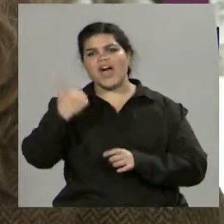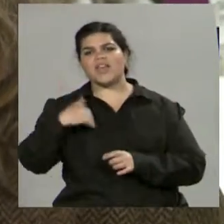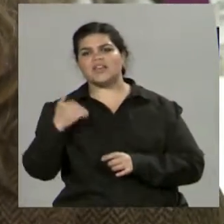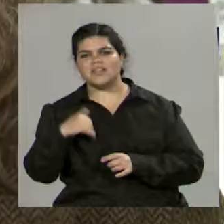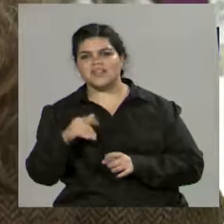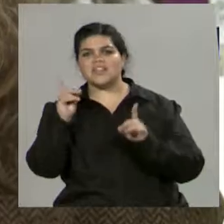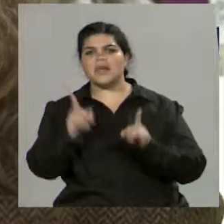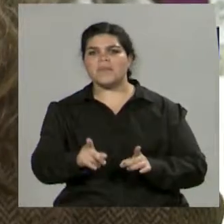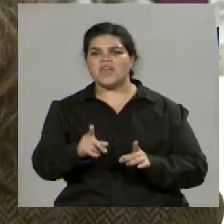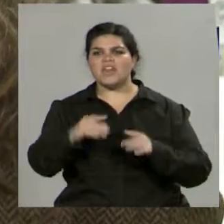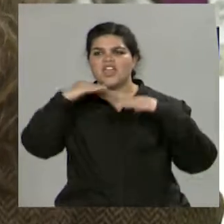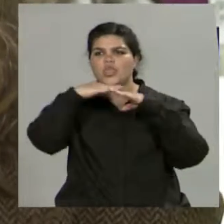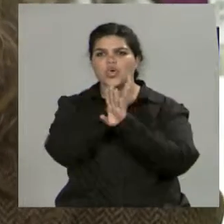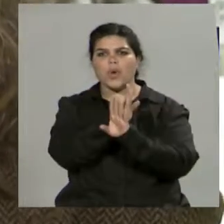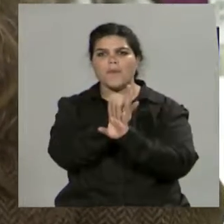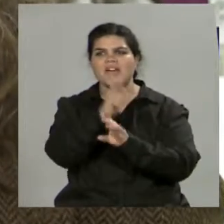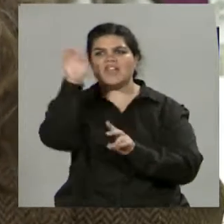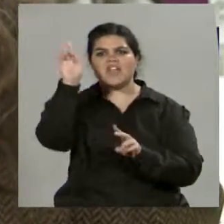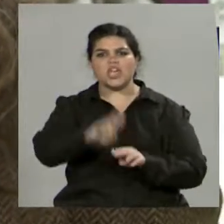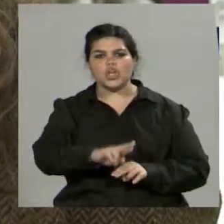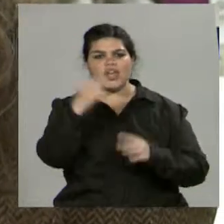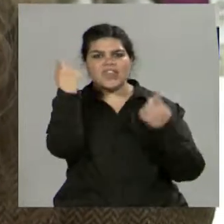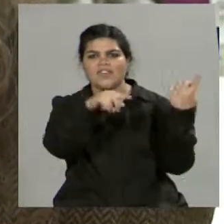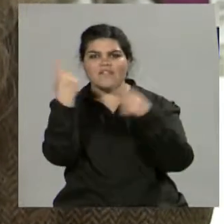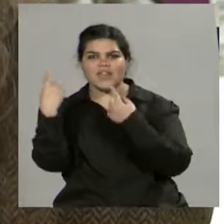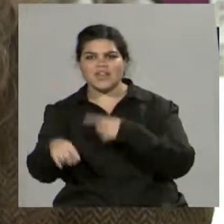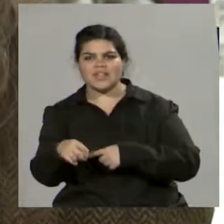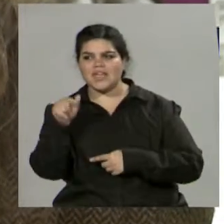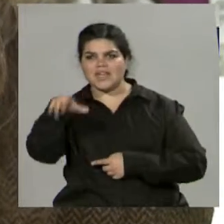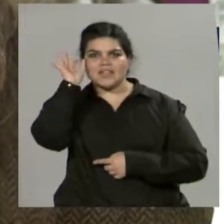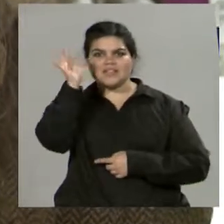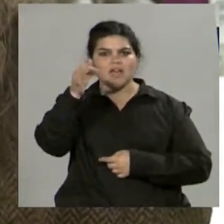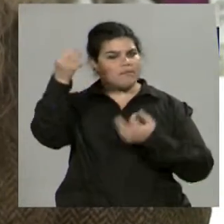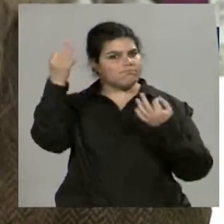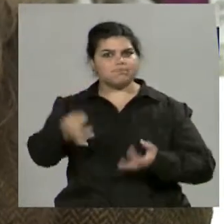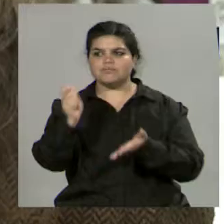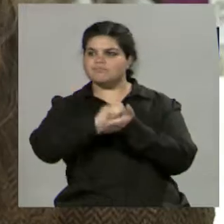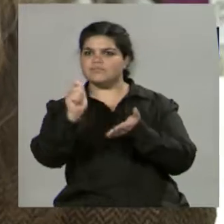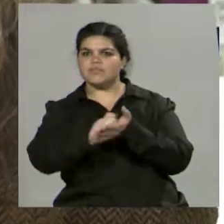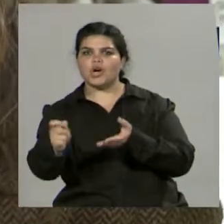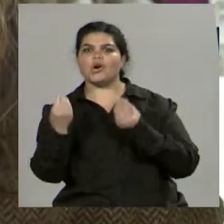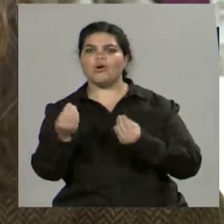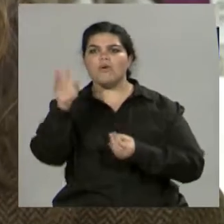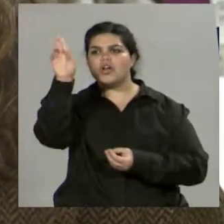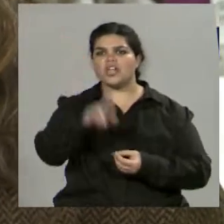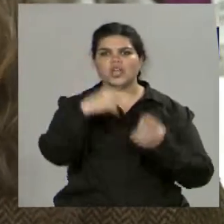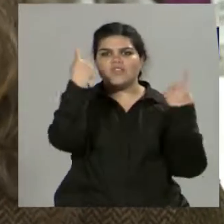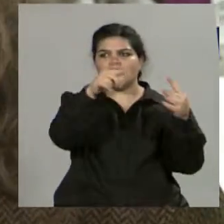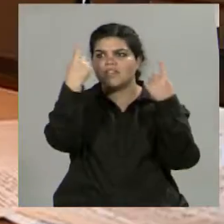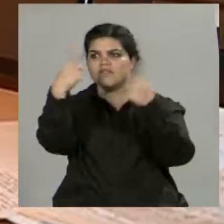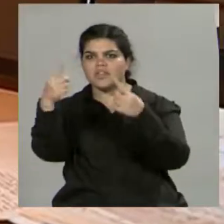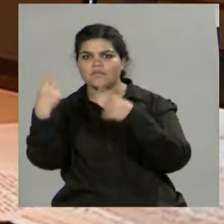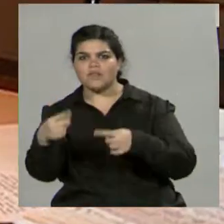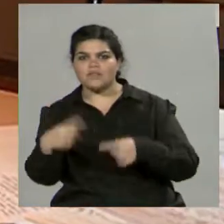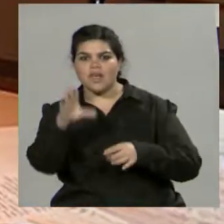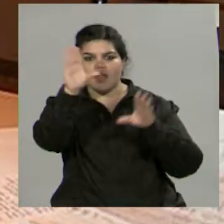regiones, porque él supo plasmar la canción sabiendo muy bien el estilo de todas las regiones, cosa que no es